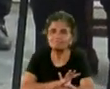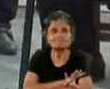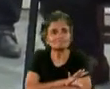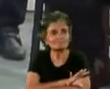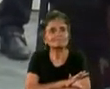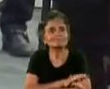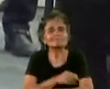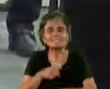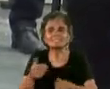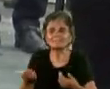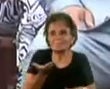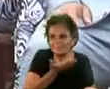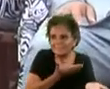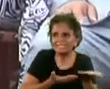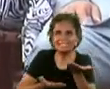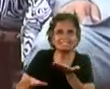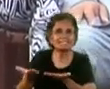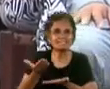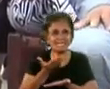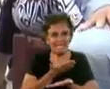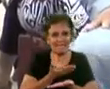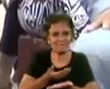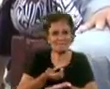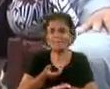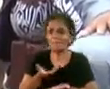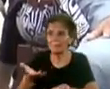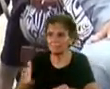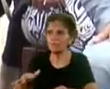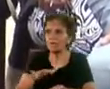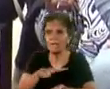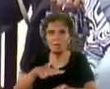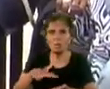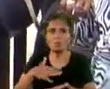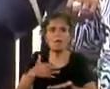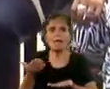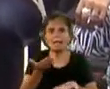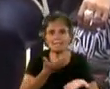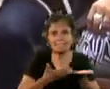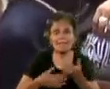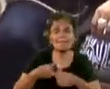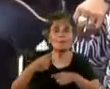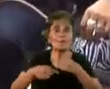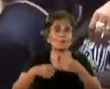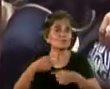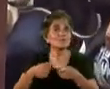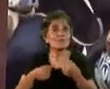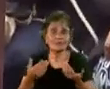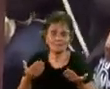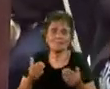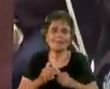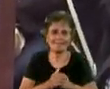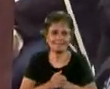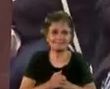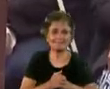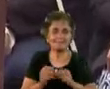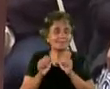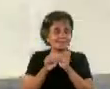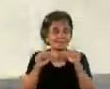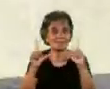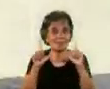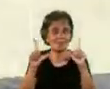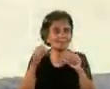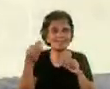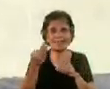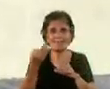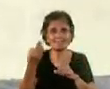este intercambio que hay entre la comunidad, la Quinta Brigada Aérea, así que muy emocionados por todo lo que estamos viviendo. Tuvimos una sorpresa muy especial en